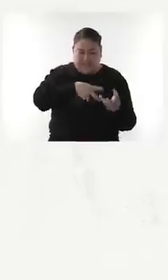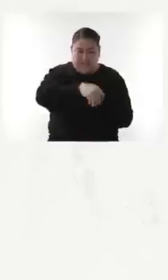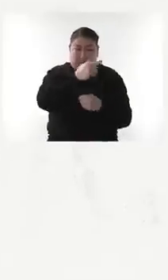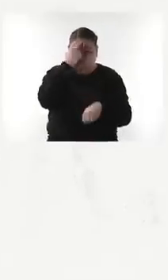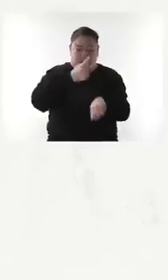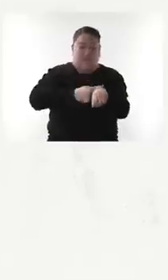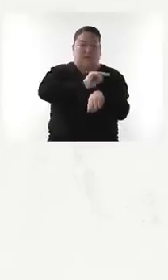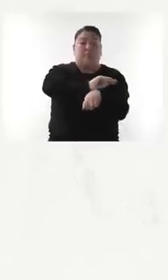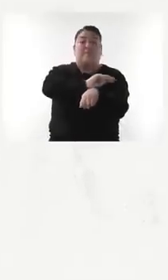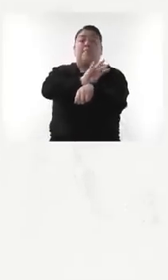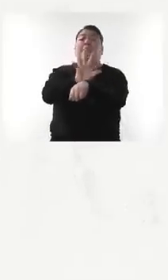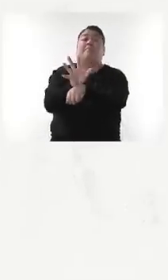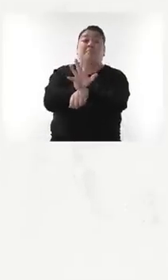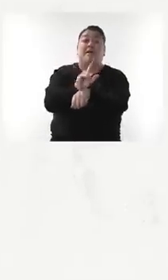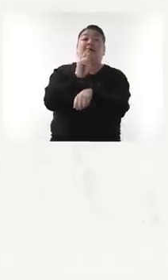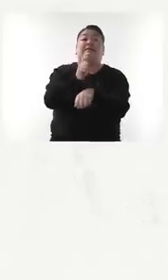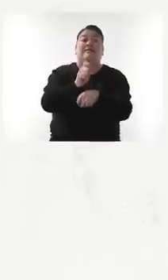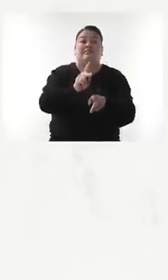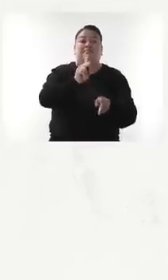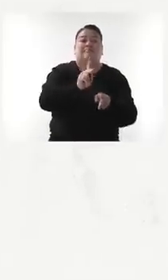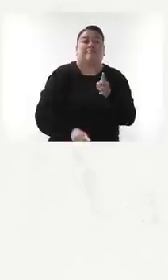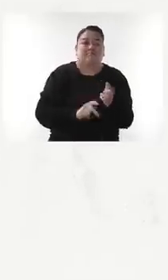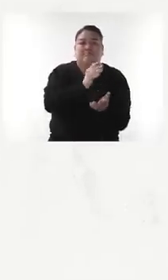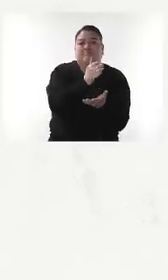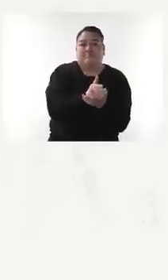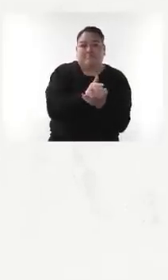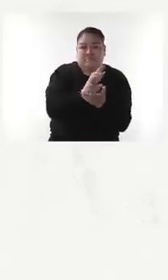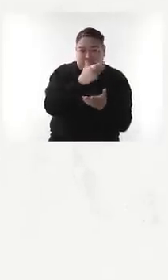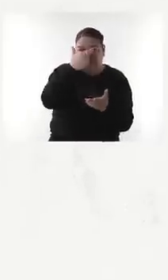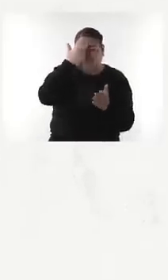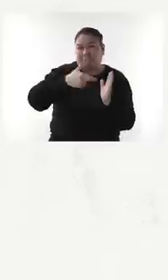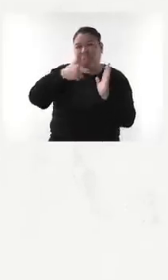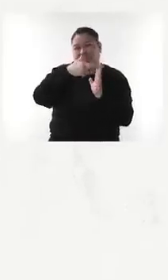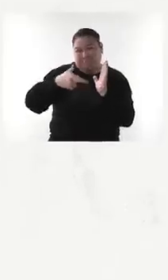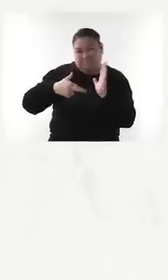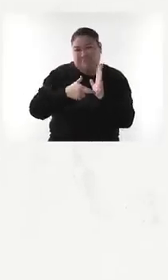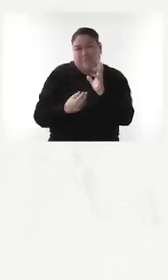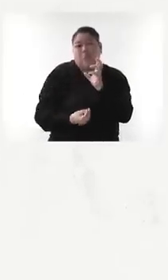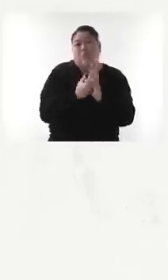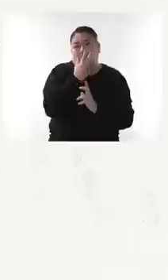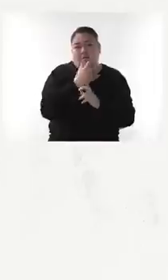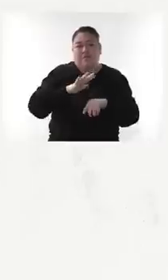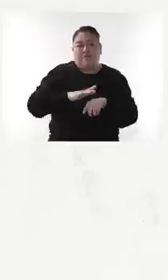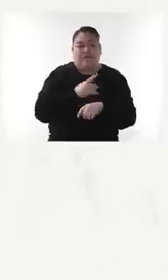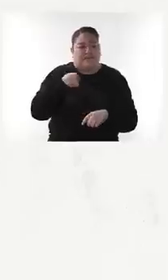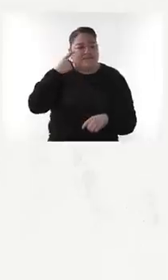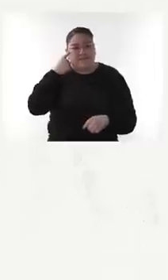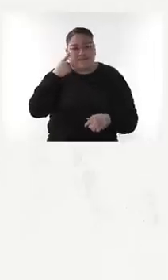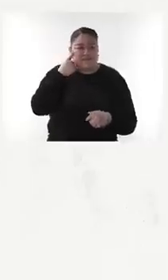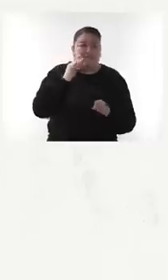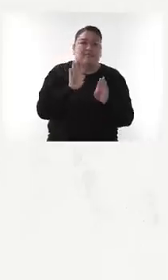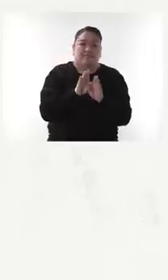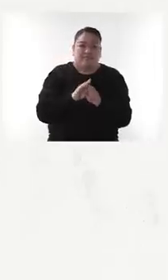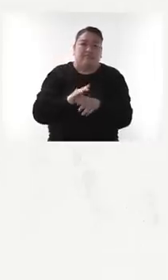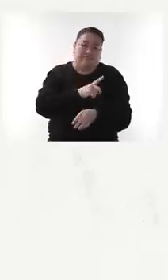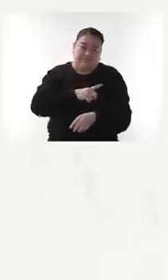pandemia se tuvo que implementar esta reclasificación, porque había que cumplir compromisos, porque